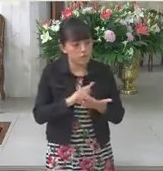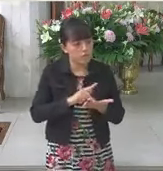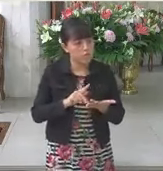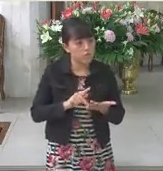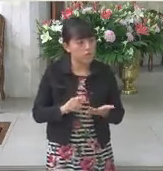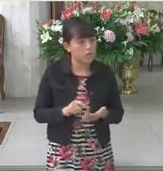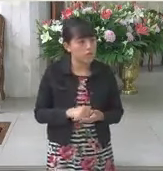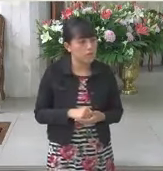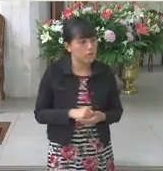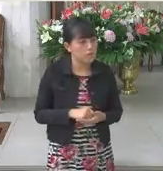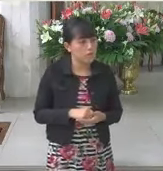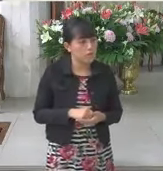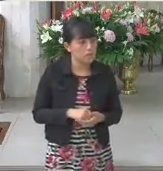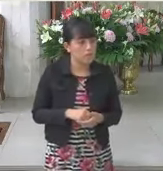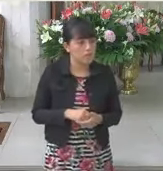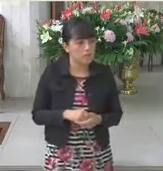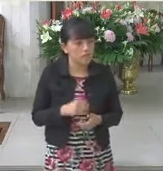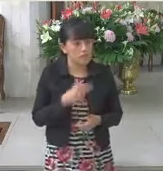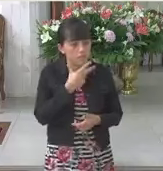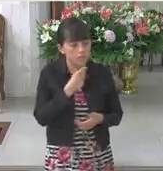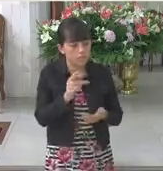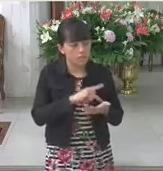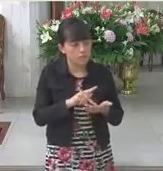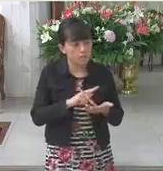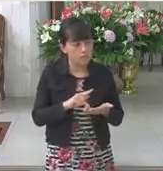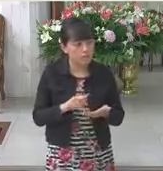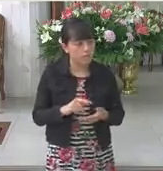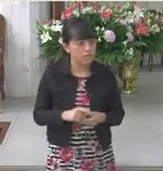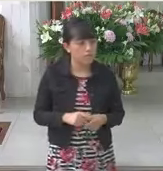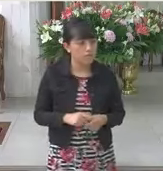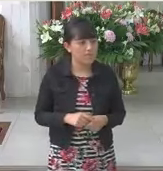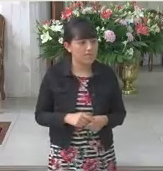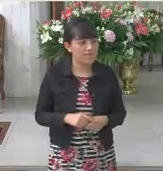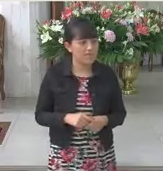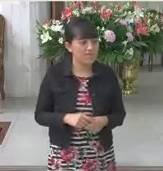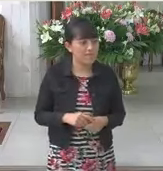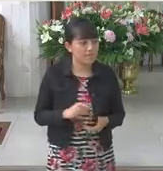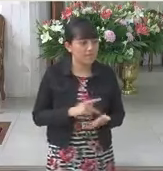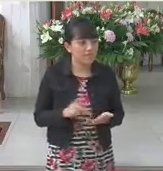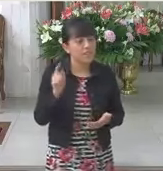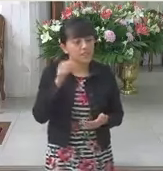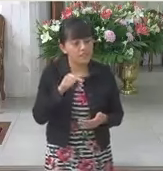los 8 días educado a los pies de un gran maestro